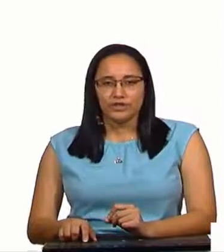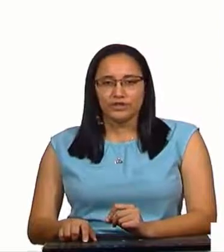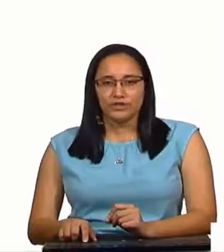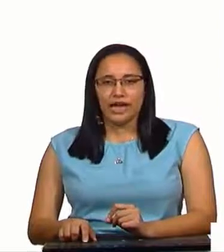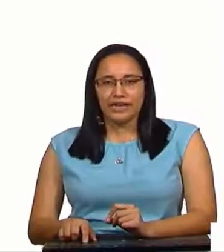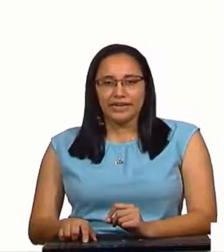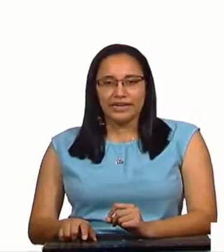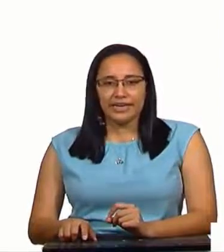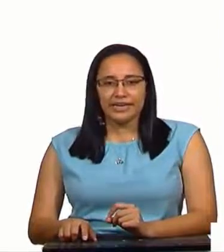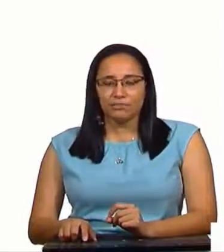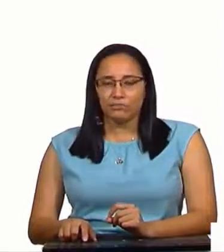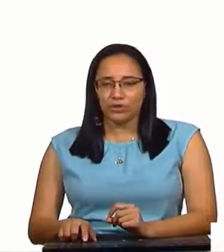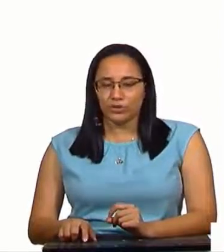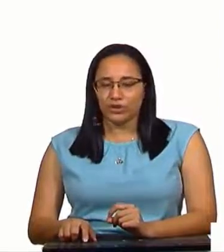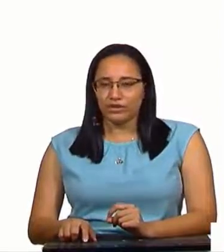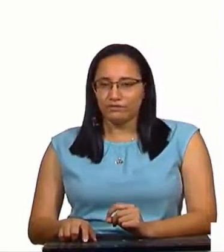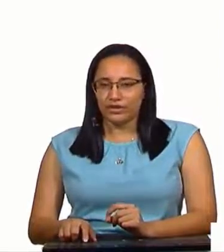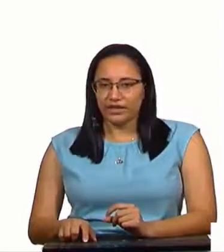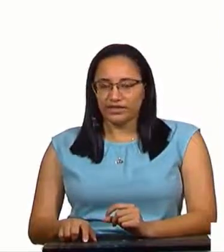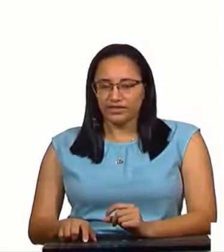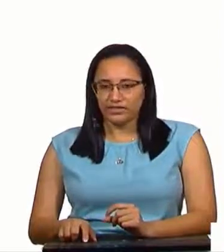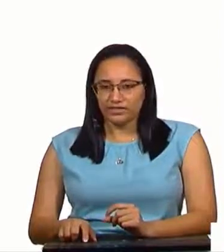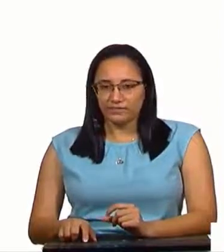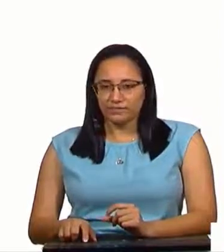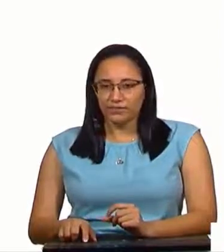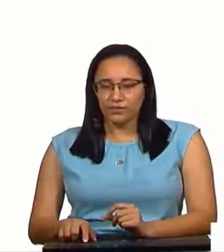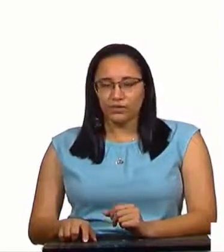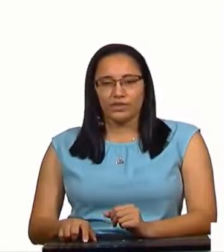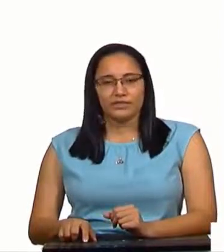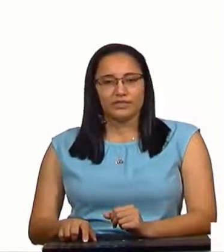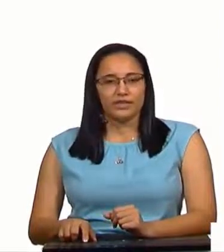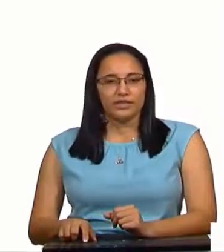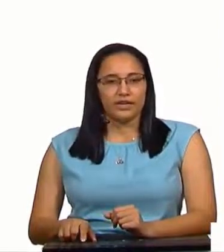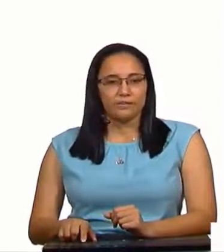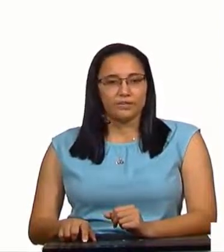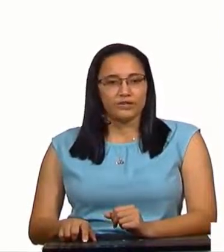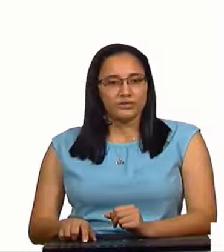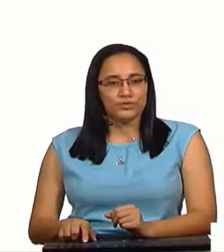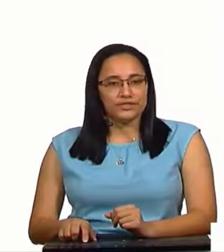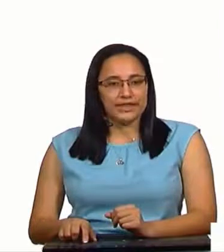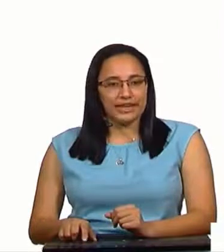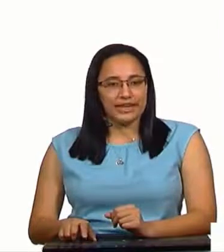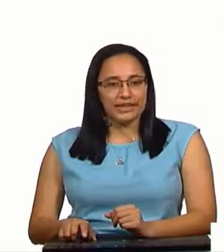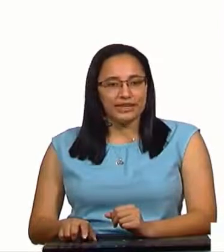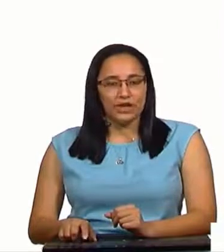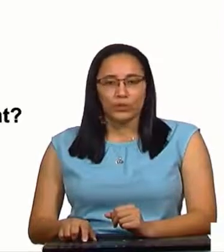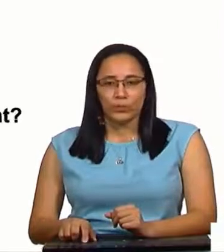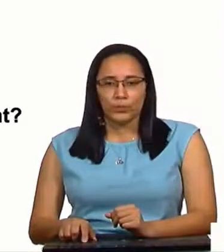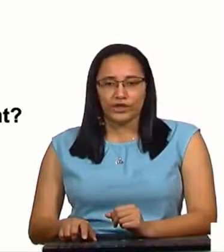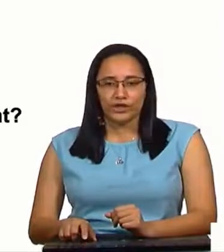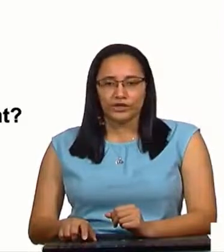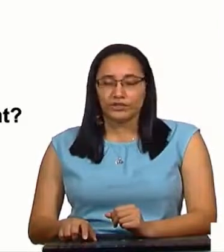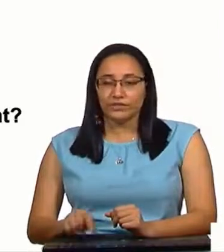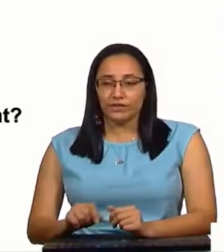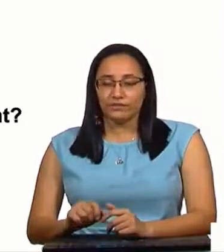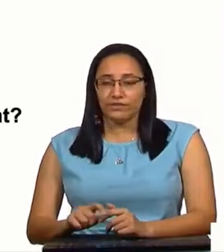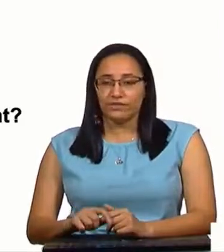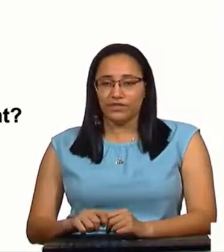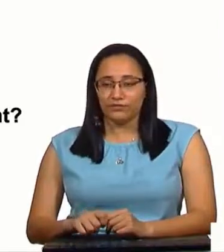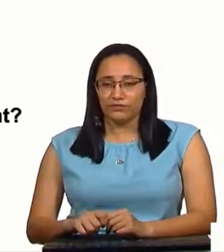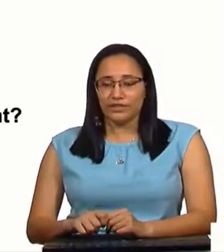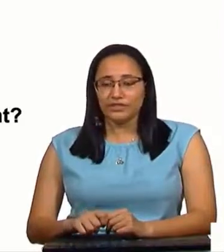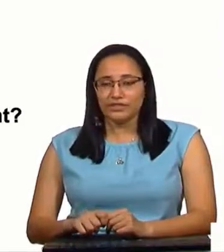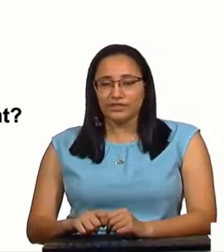base. Should I get more qualifications? O en el siguiente ejemplo, should they wear